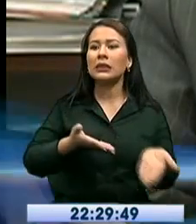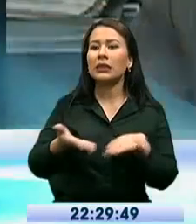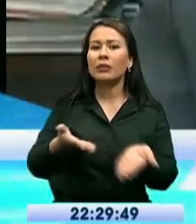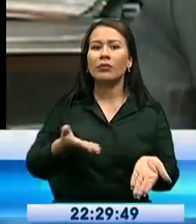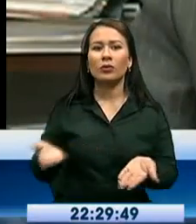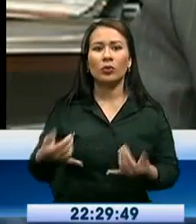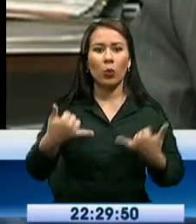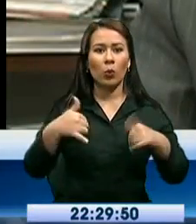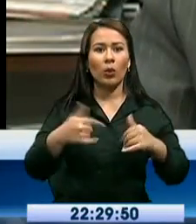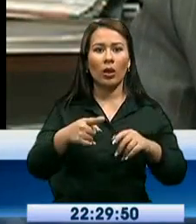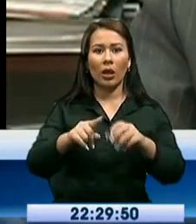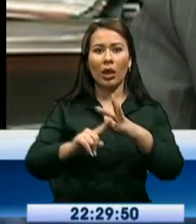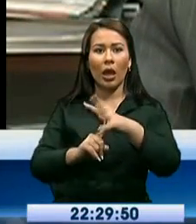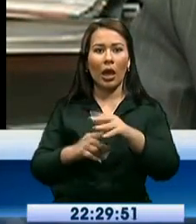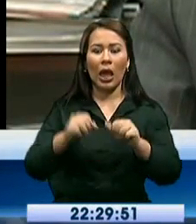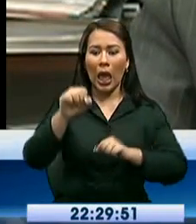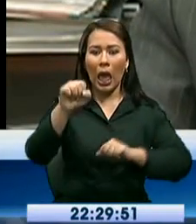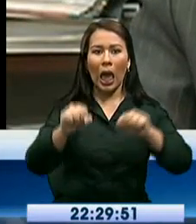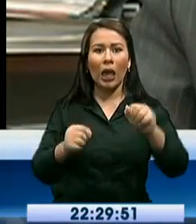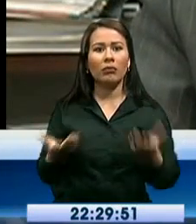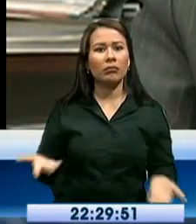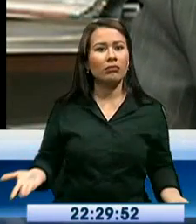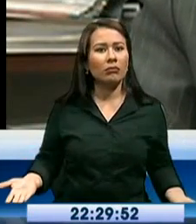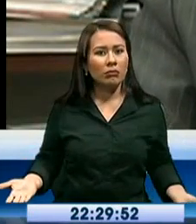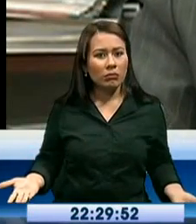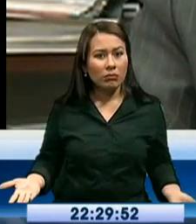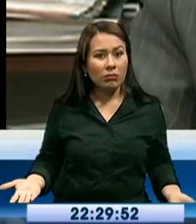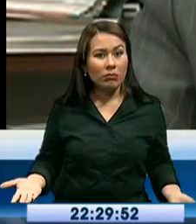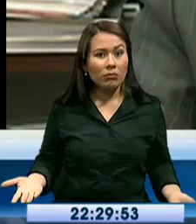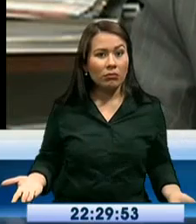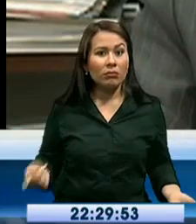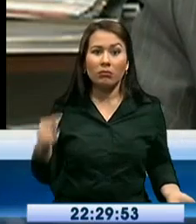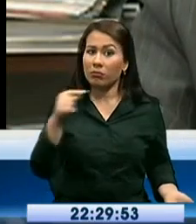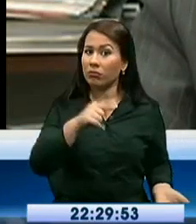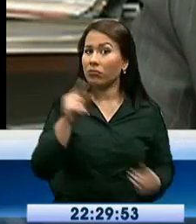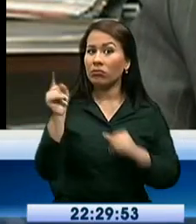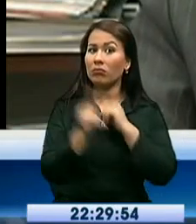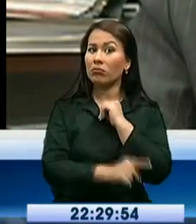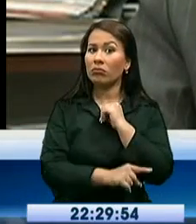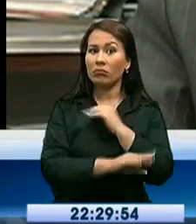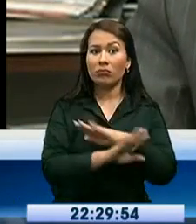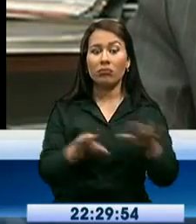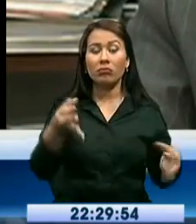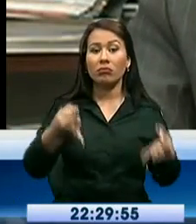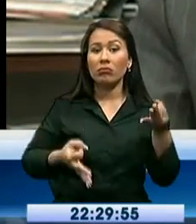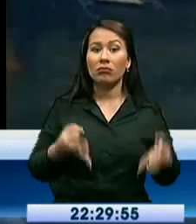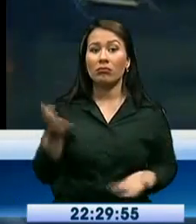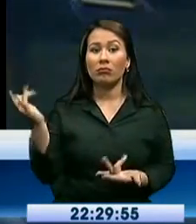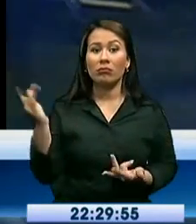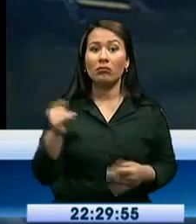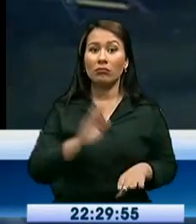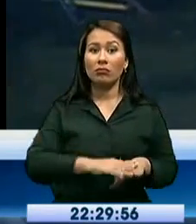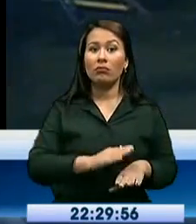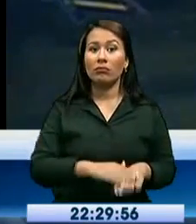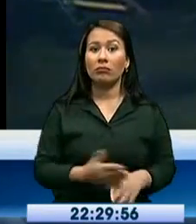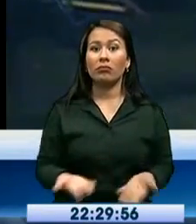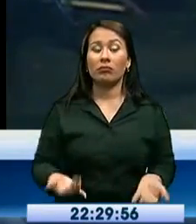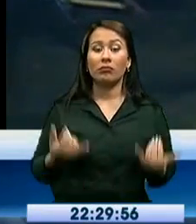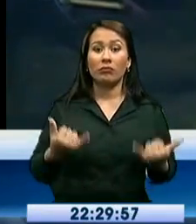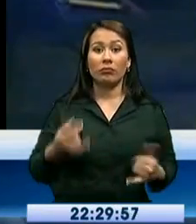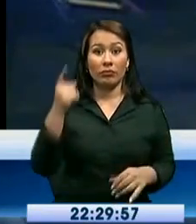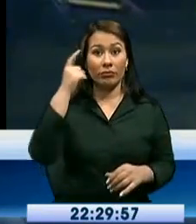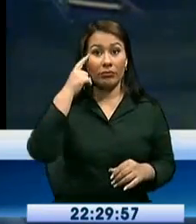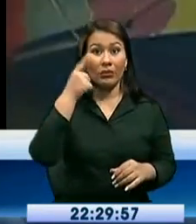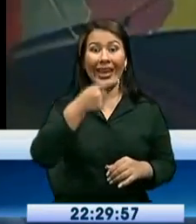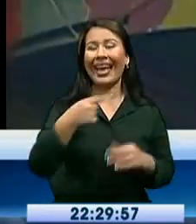juegos mecánicos y tienen que ya enfrentar, sin perjuicio de acción penal, pues las consecuencias de lo que se ha generado. Lo que se pensó iba a